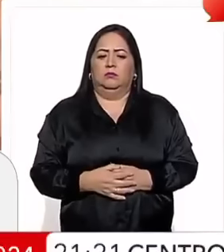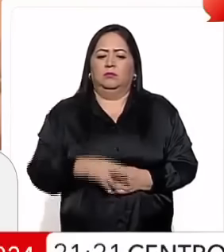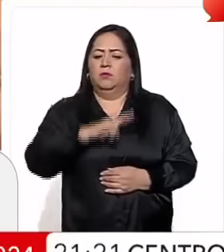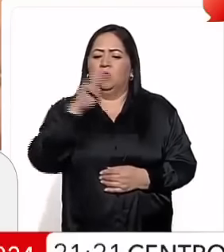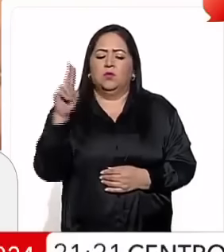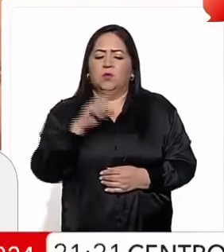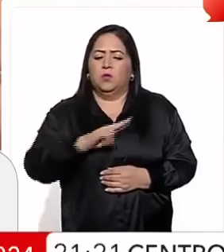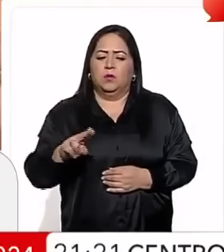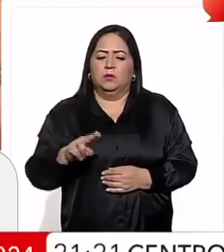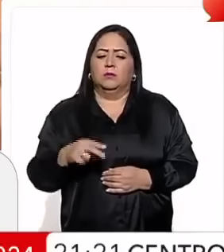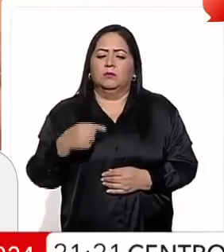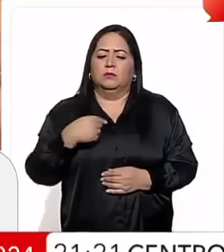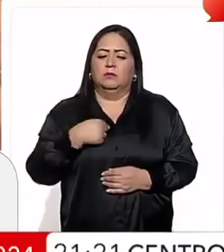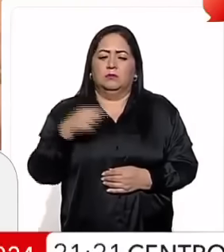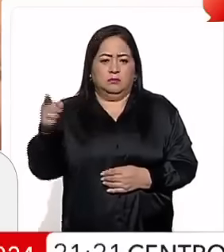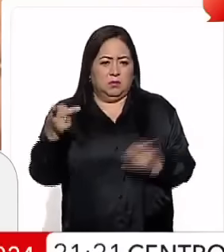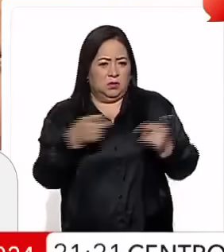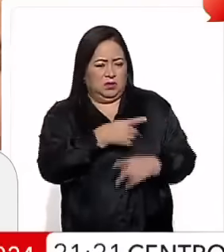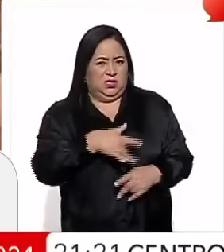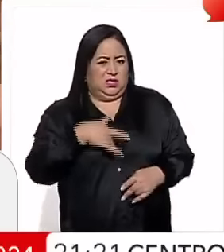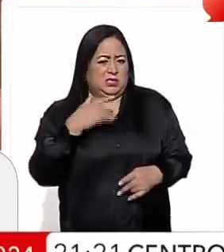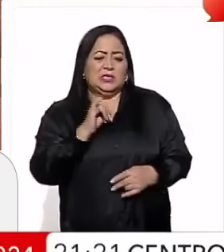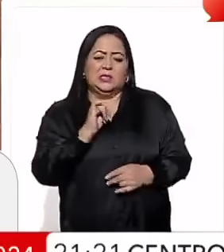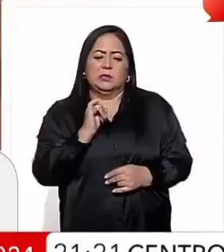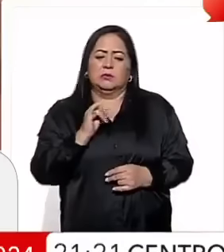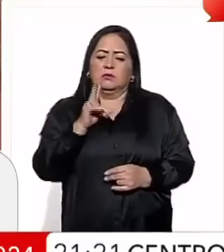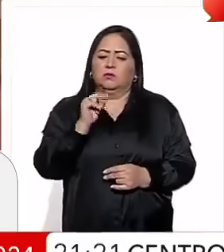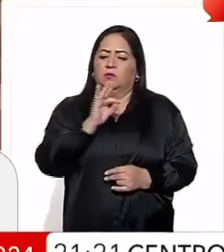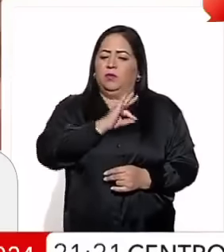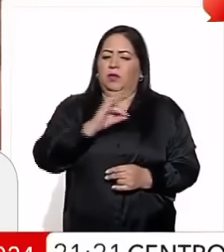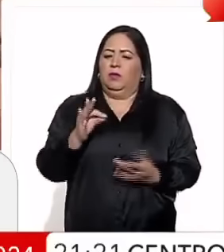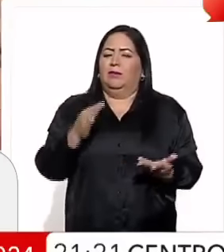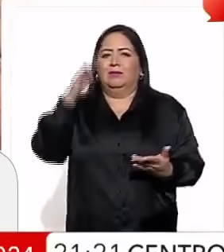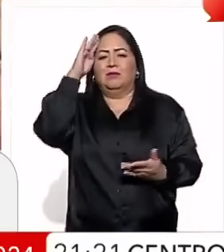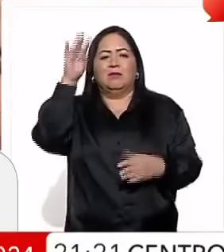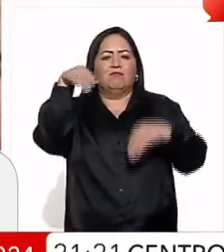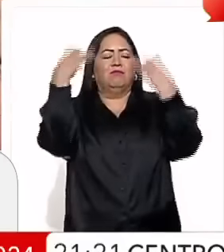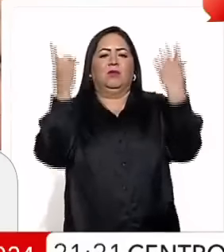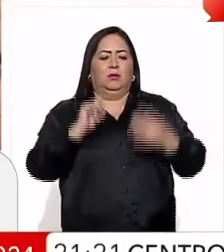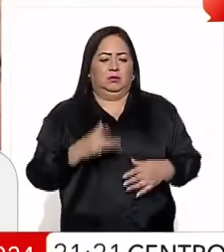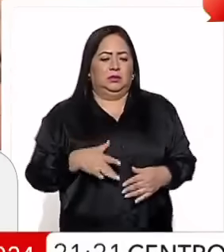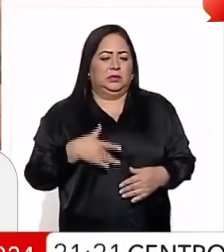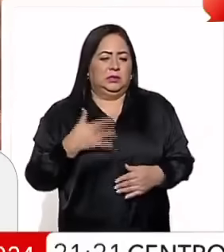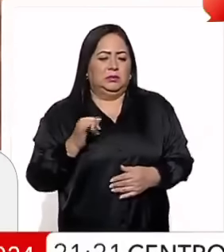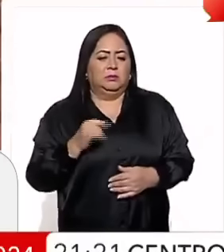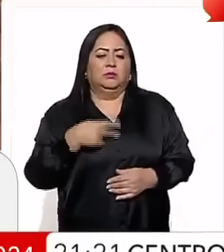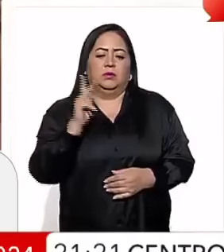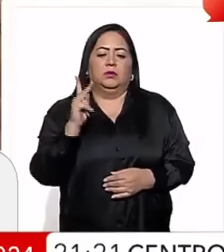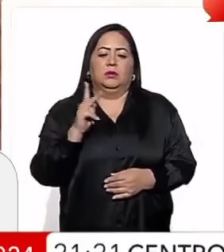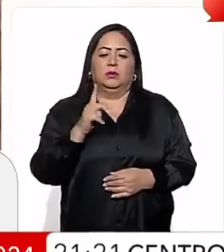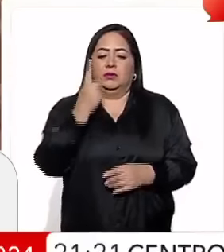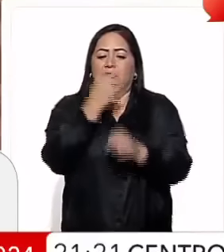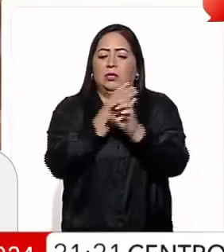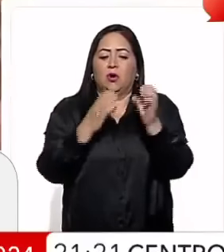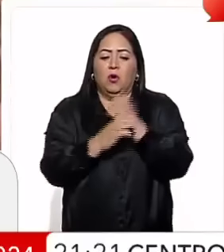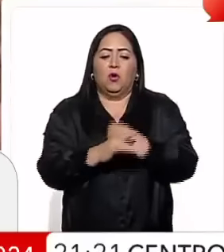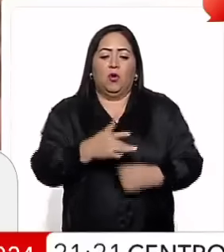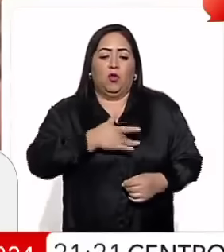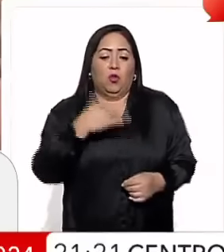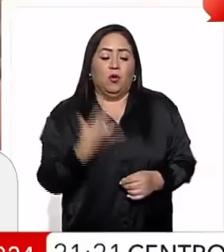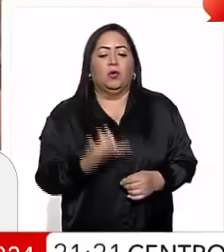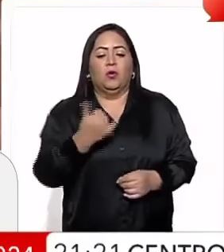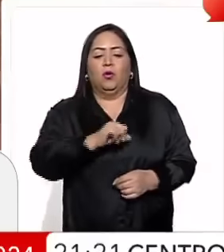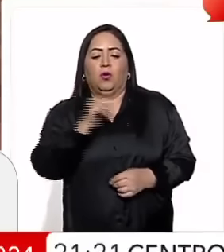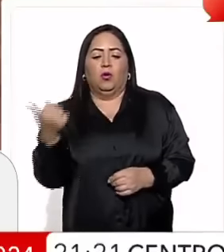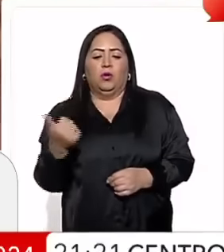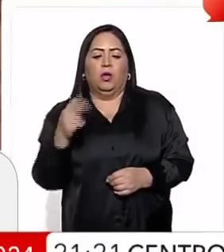Nunca, ¿Se vio afectado? Sí, pero no te pueden afectar. Pero una cosa es tener dolor y otra cosa es